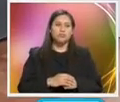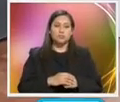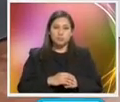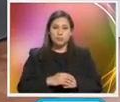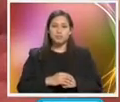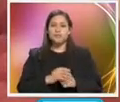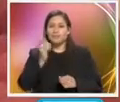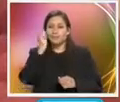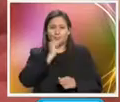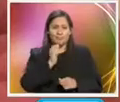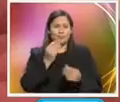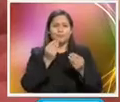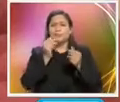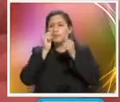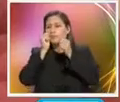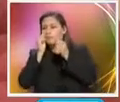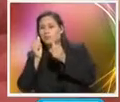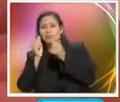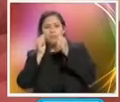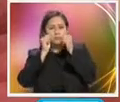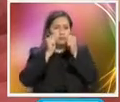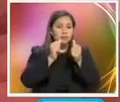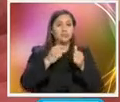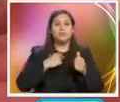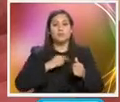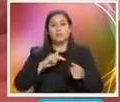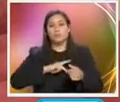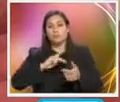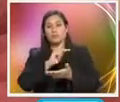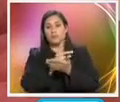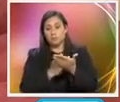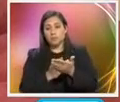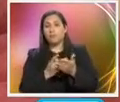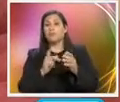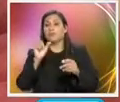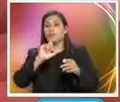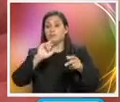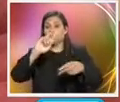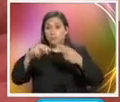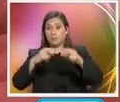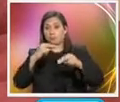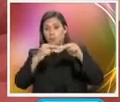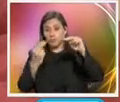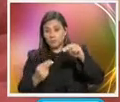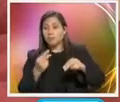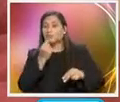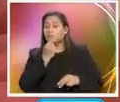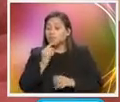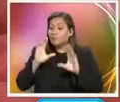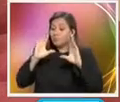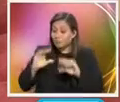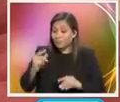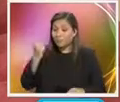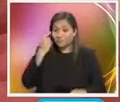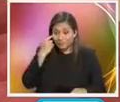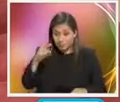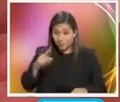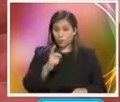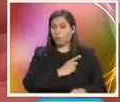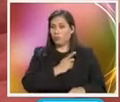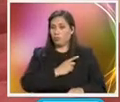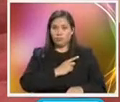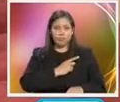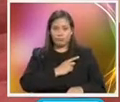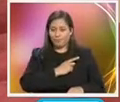que estar siempre muy atentos, ¿no? Hay que crear un plan cada vez que vamos a nadar, sobre todo si llevamos niños, enseñar a los niños que jamás deben de nadar solos,